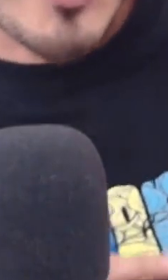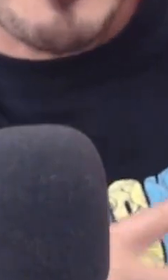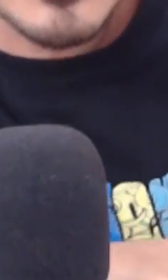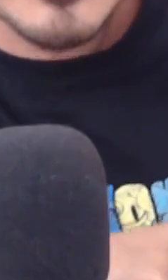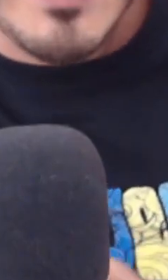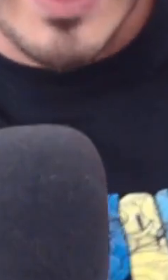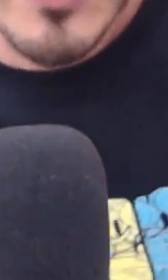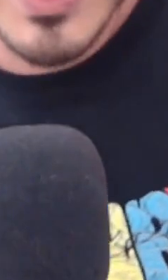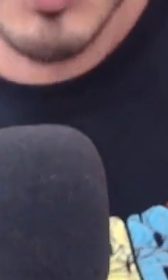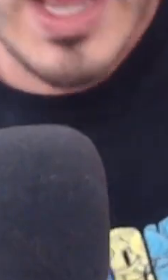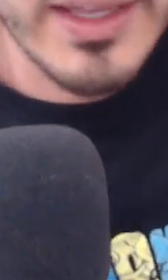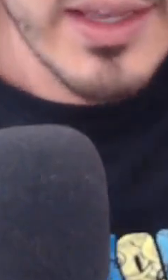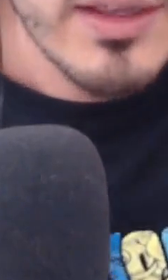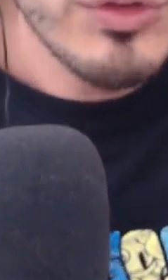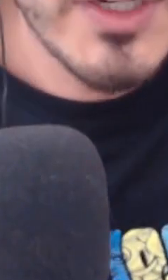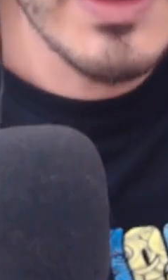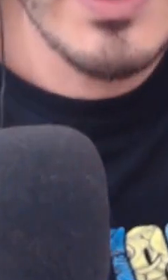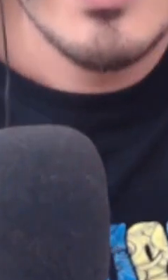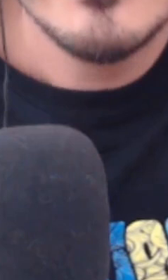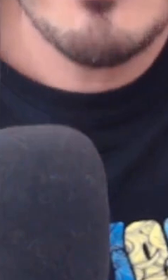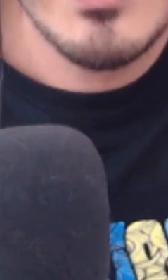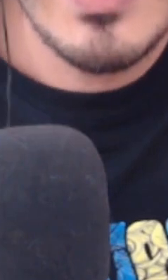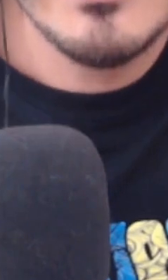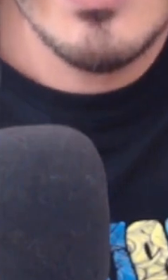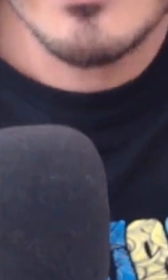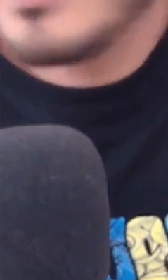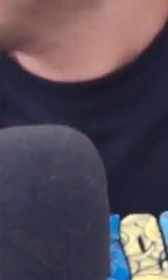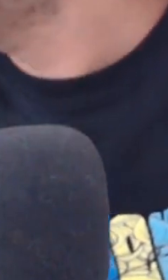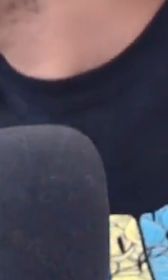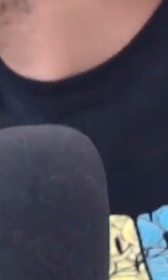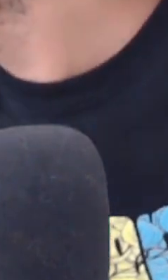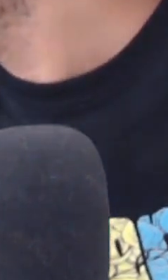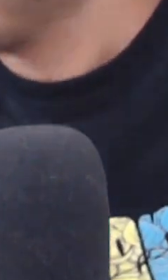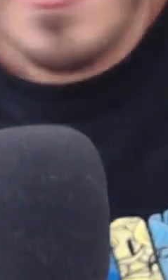Compatriotas, comparte este video, deja tu like, suscríbete, siempre a la izquierda.